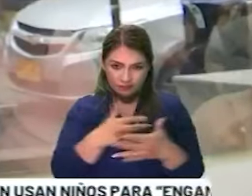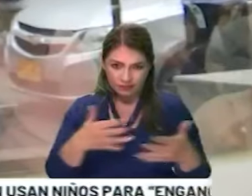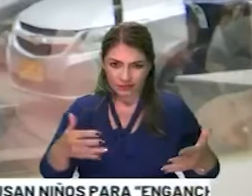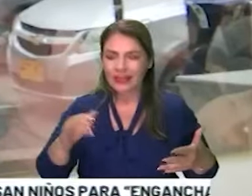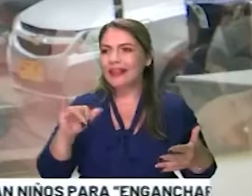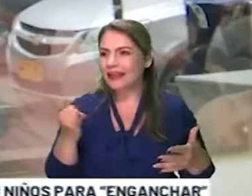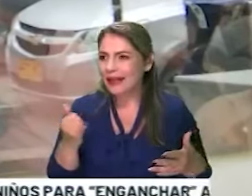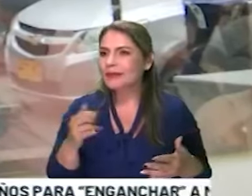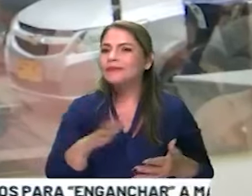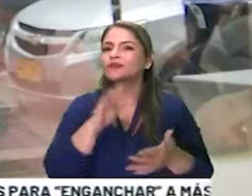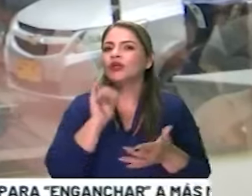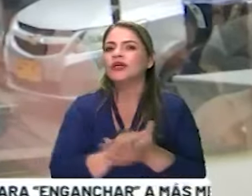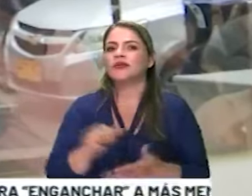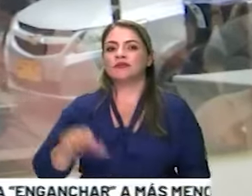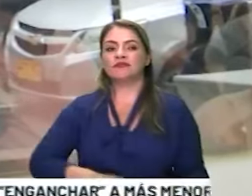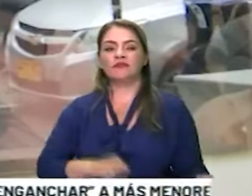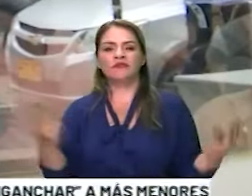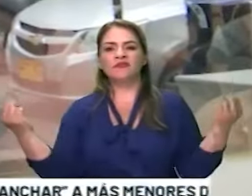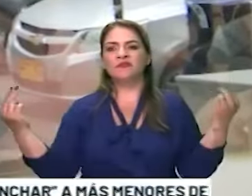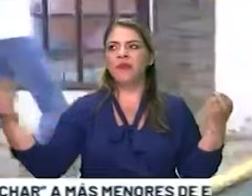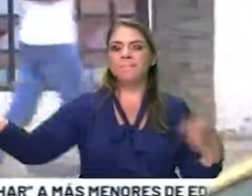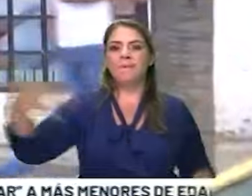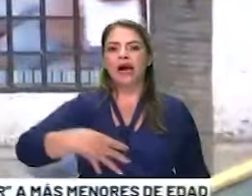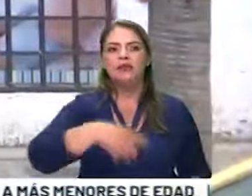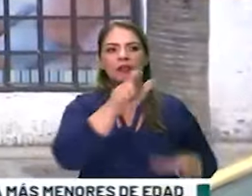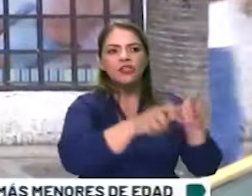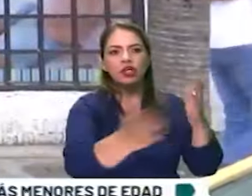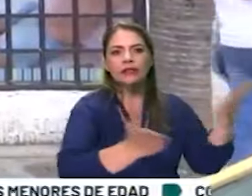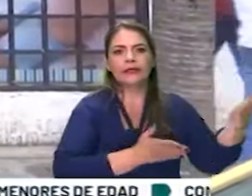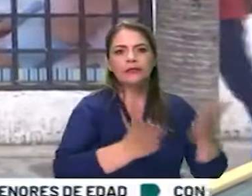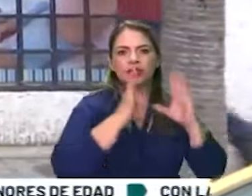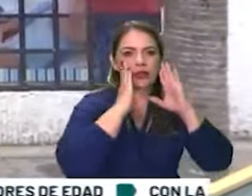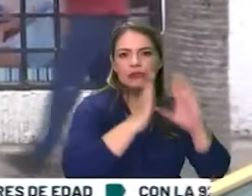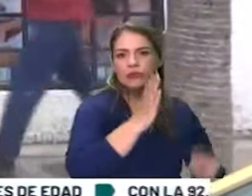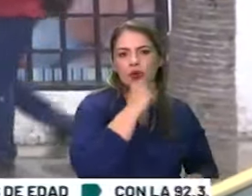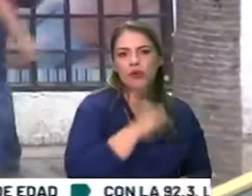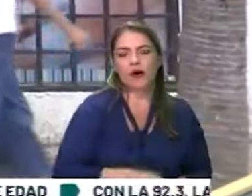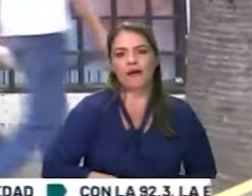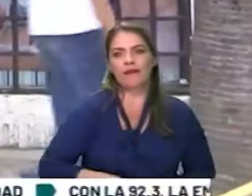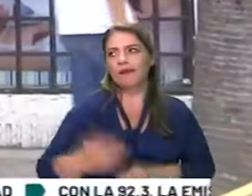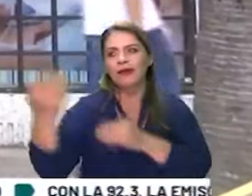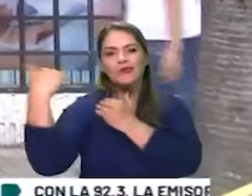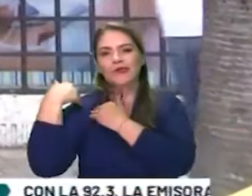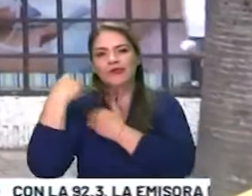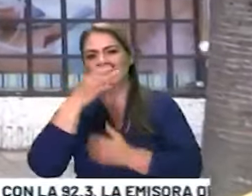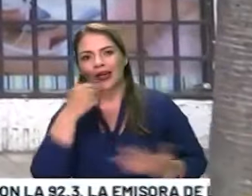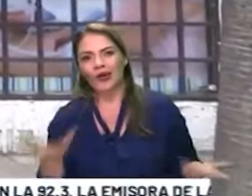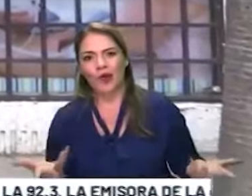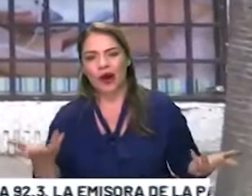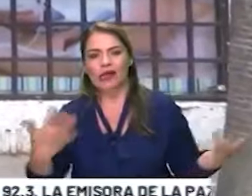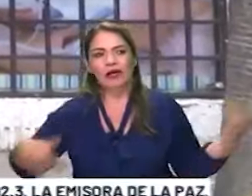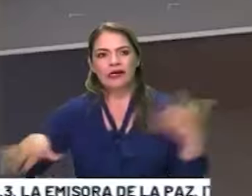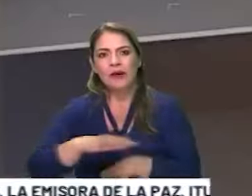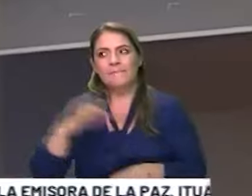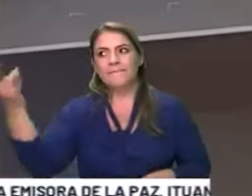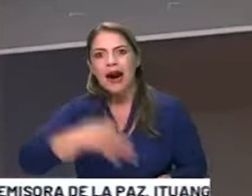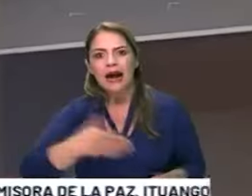soberbia sobre el servicio público de la irresponsabilidad sobre la seriedad del caos sobre el orden y que la salud de 50 millones de